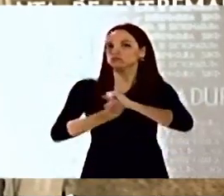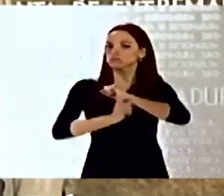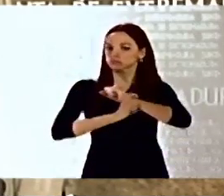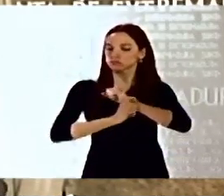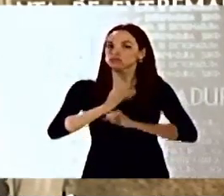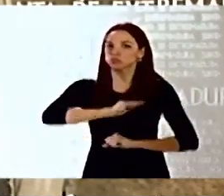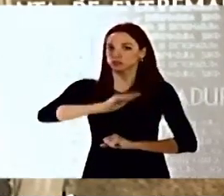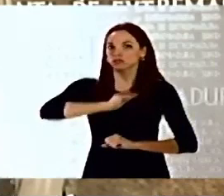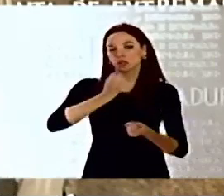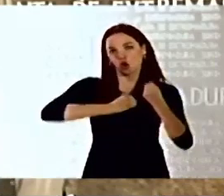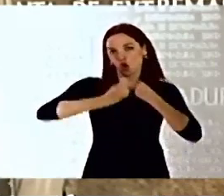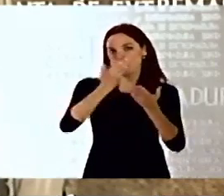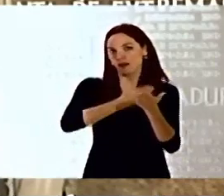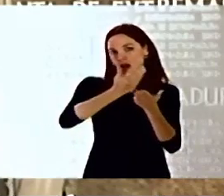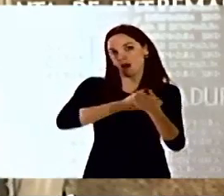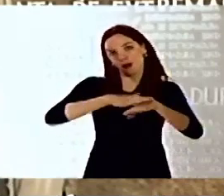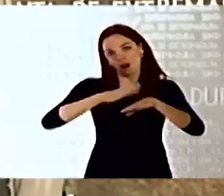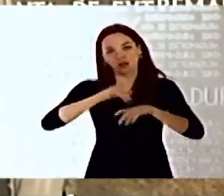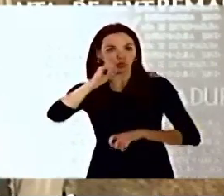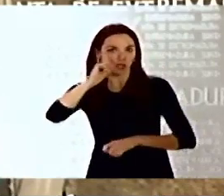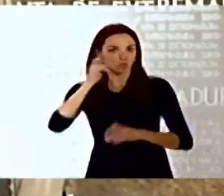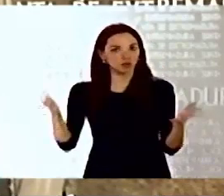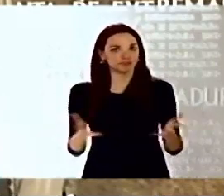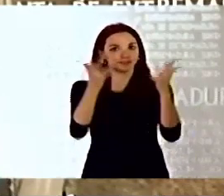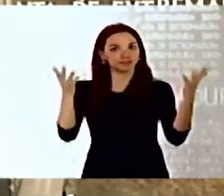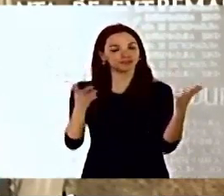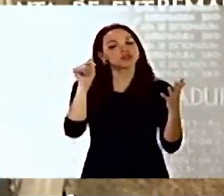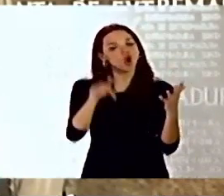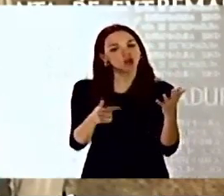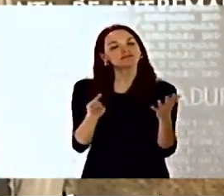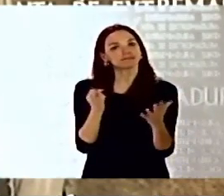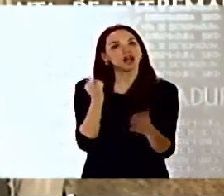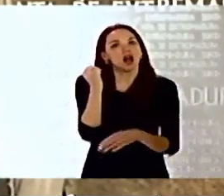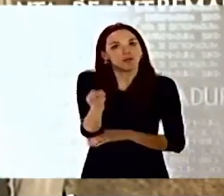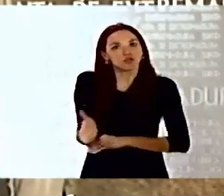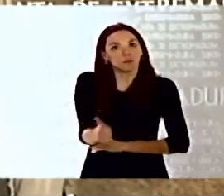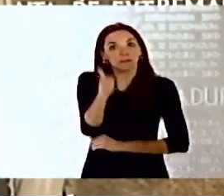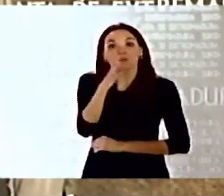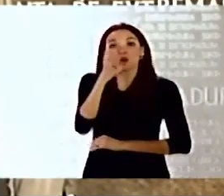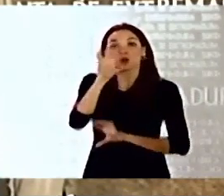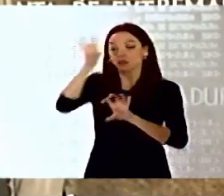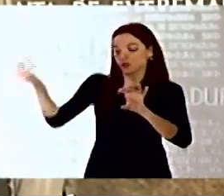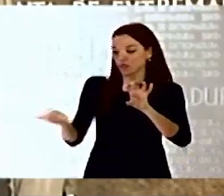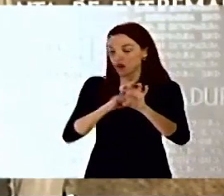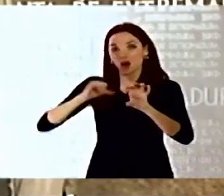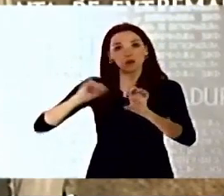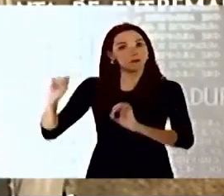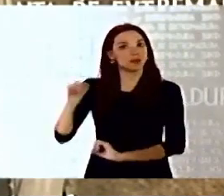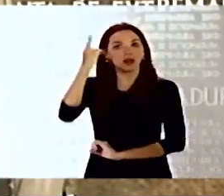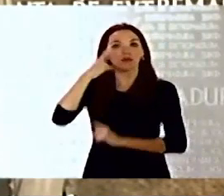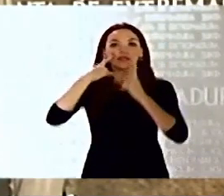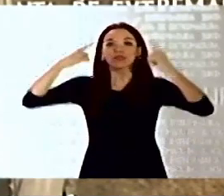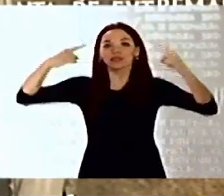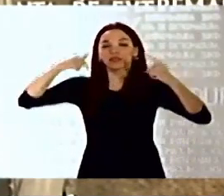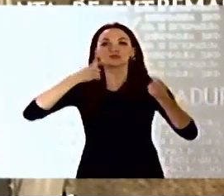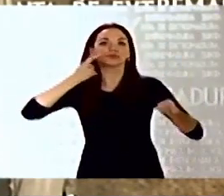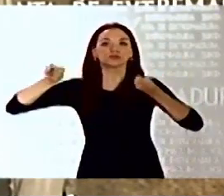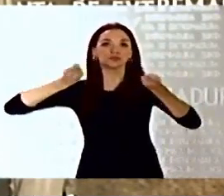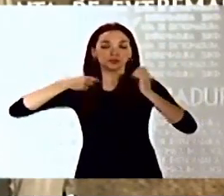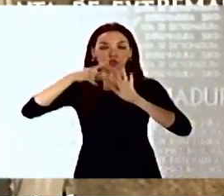es el sector del turismo, y hoy damos un paso más regulando esta cuestión. Es la primera comunidad autónoma que regula